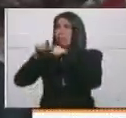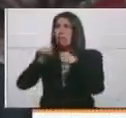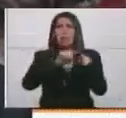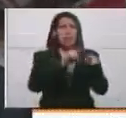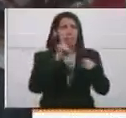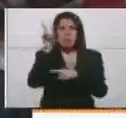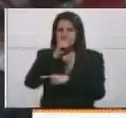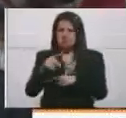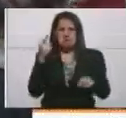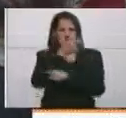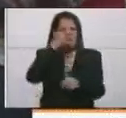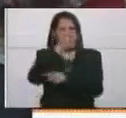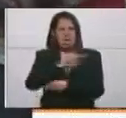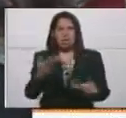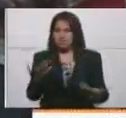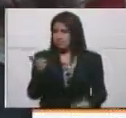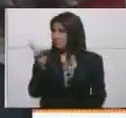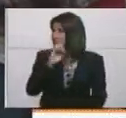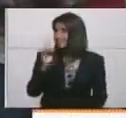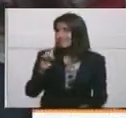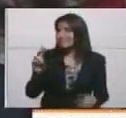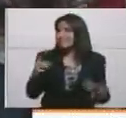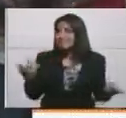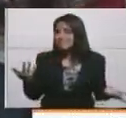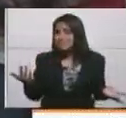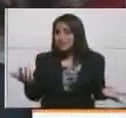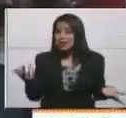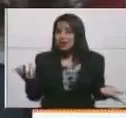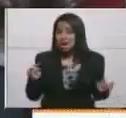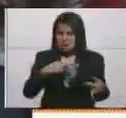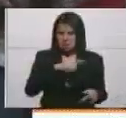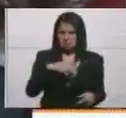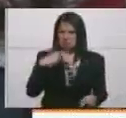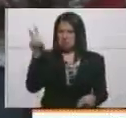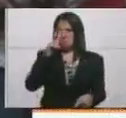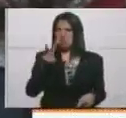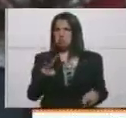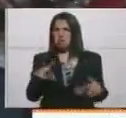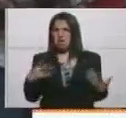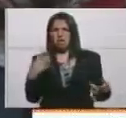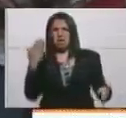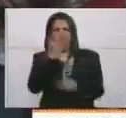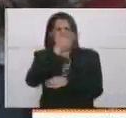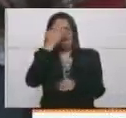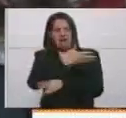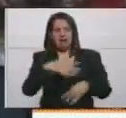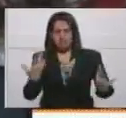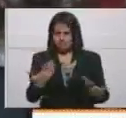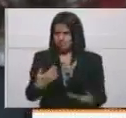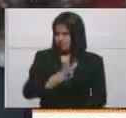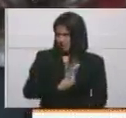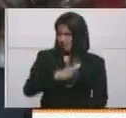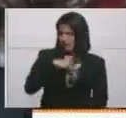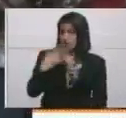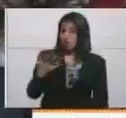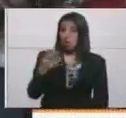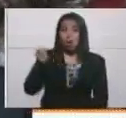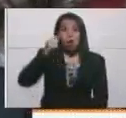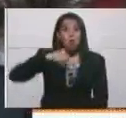Venezuela es una dictadura. No, no, no, que Venezuela hay que sancionarla. Bueno, yo llamo al pueblo